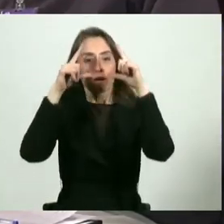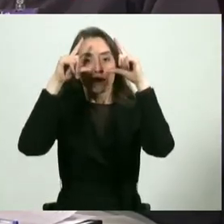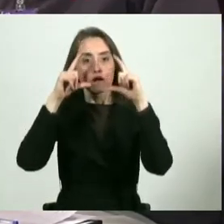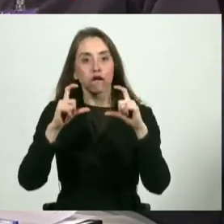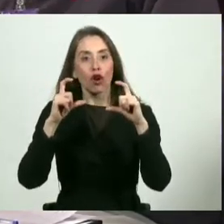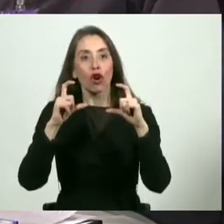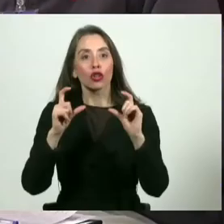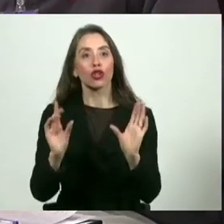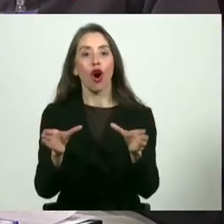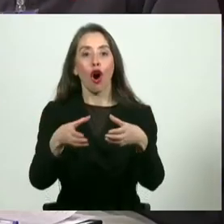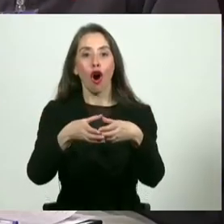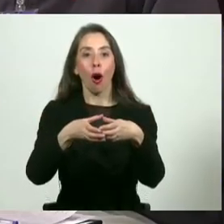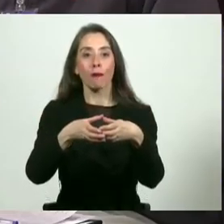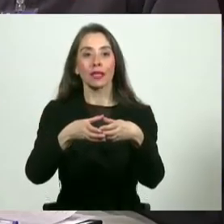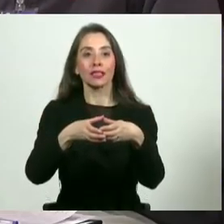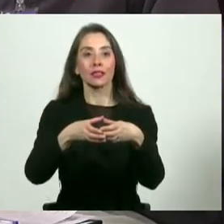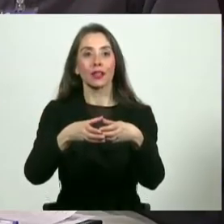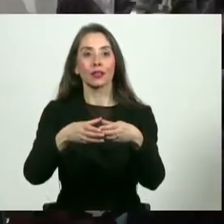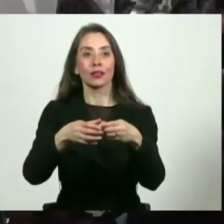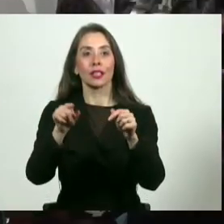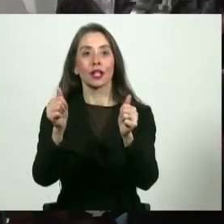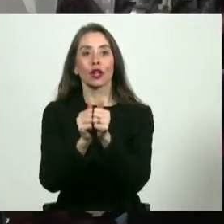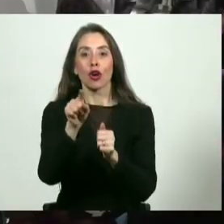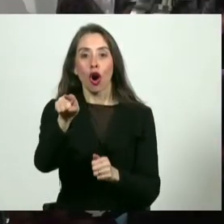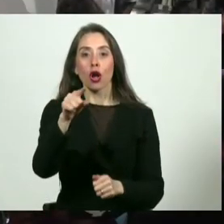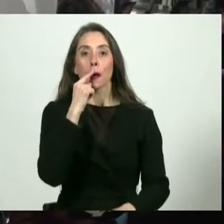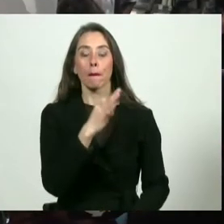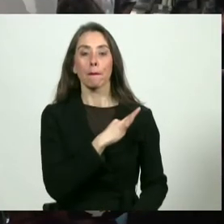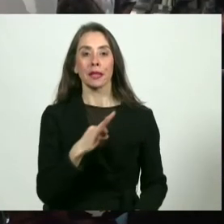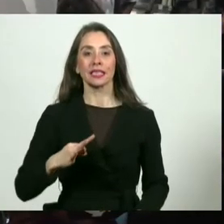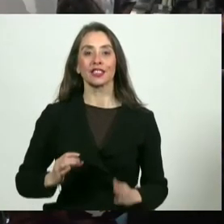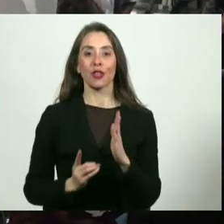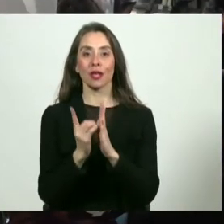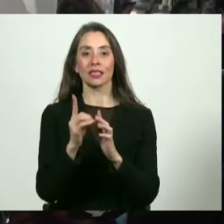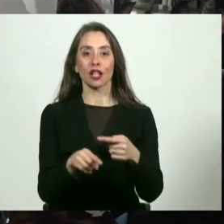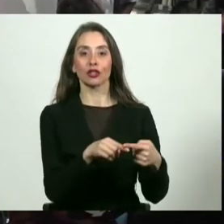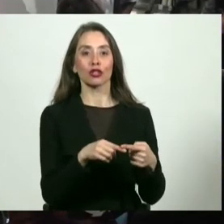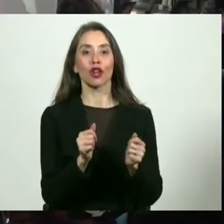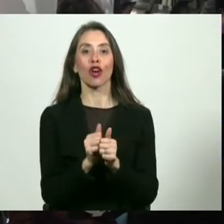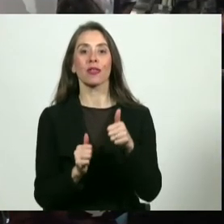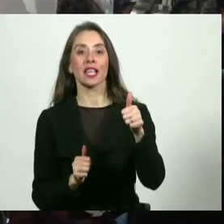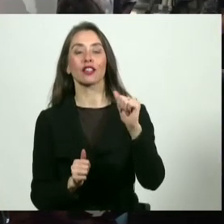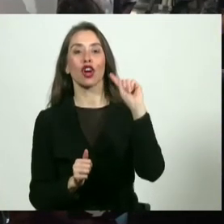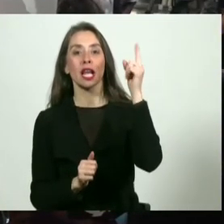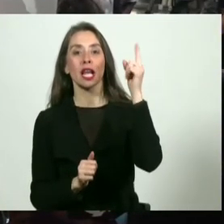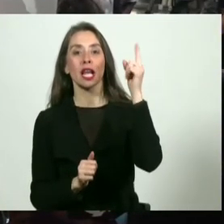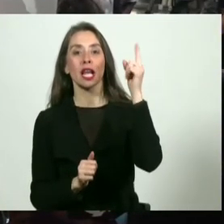pero sí debe efectuarse, pienso, en los próximos meses. Eso es. Muchas gracias. Señor Irma, no sé si quiere decir sí,